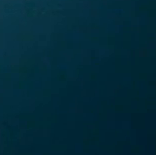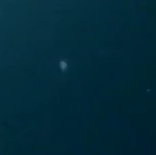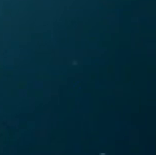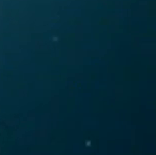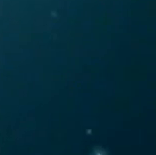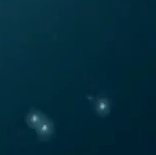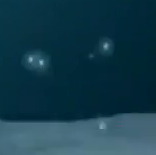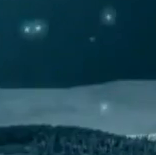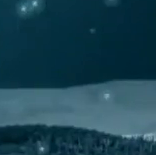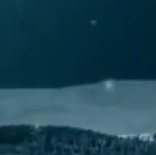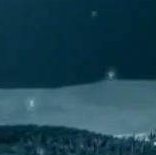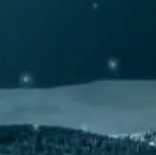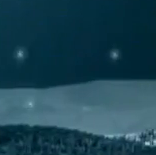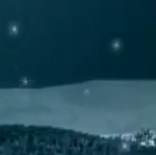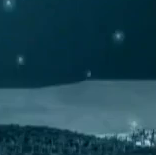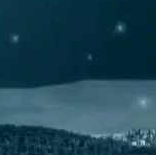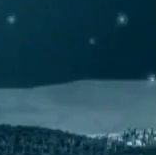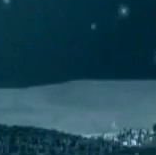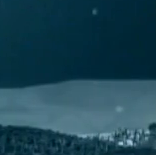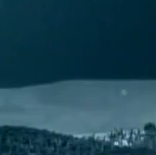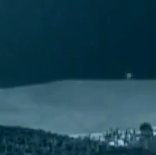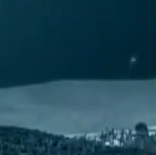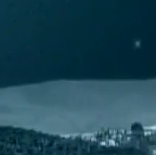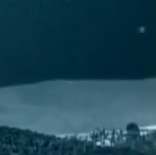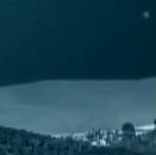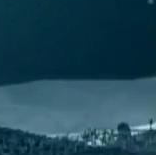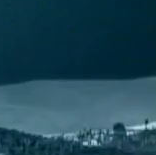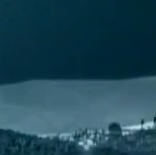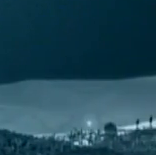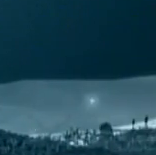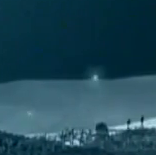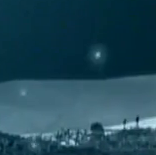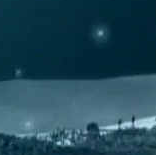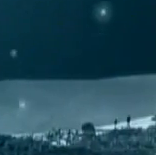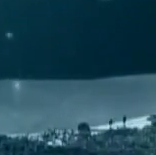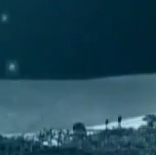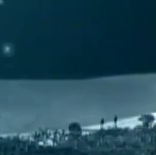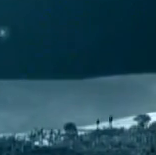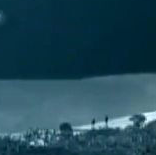El anterior programa fue financiado con recursos del Fondo para el Desarrollo